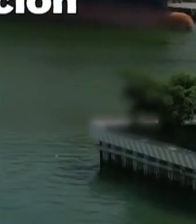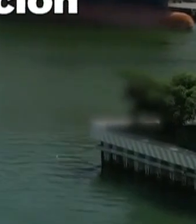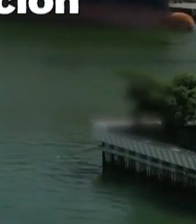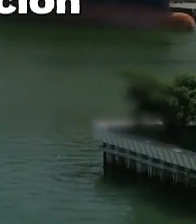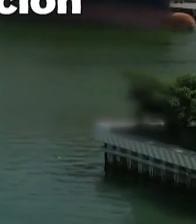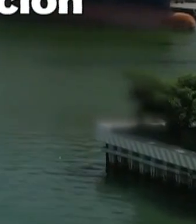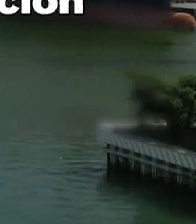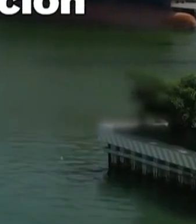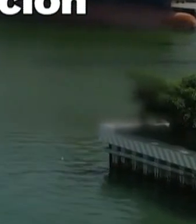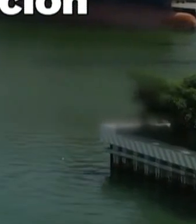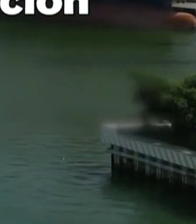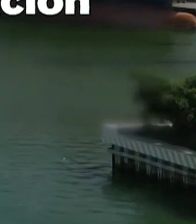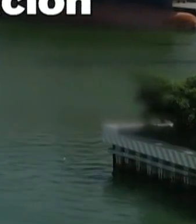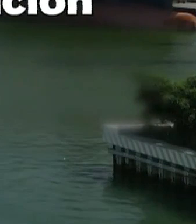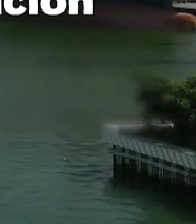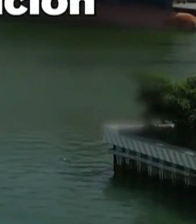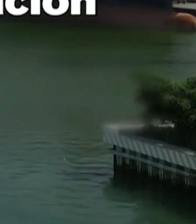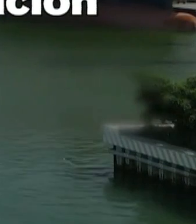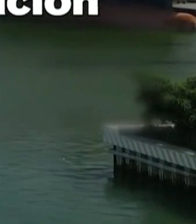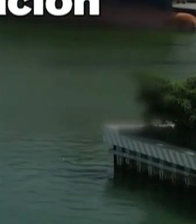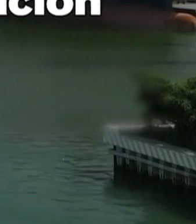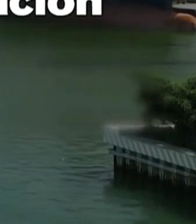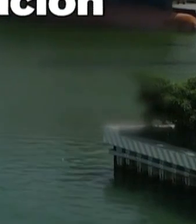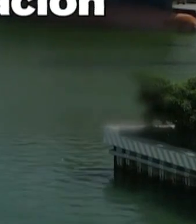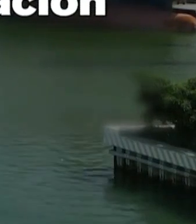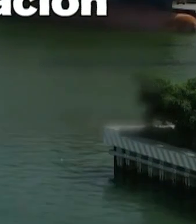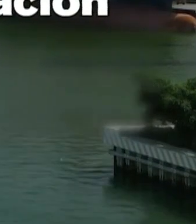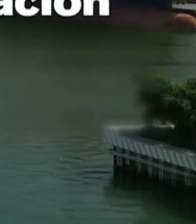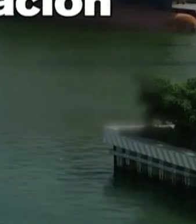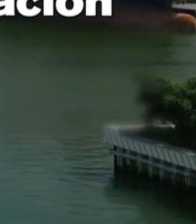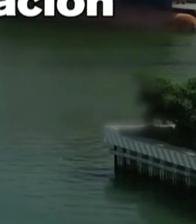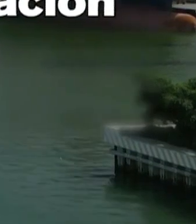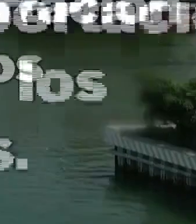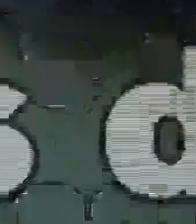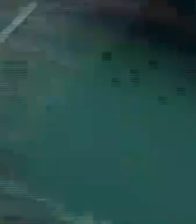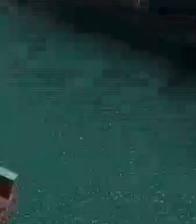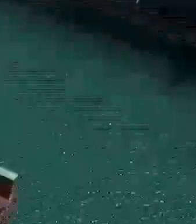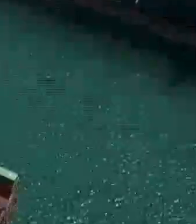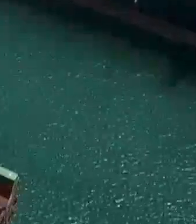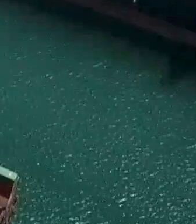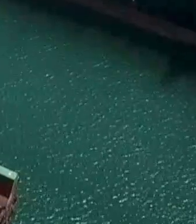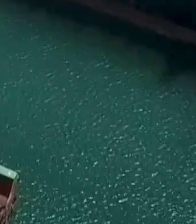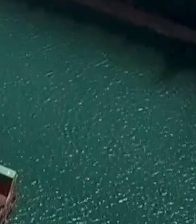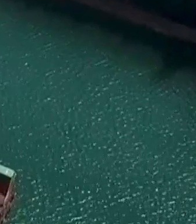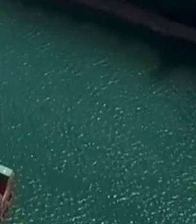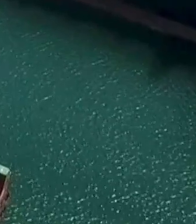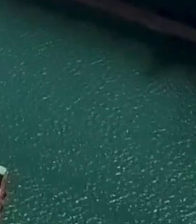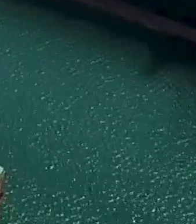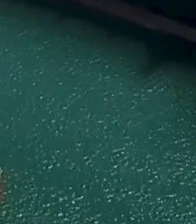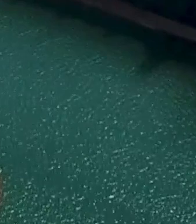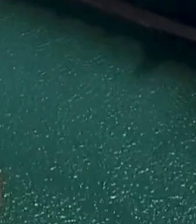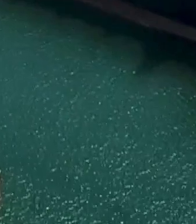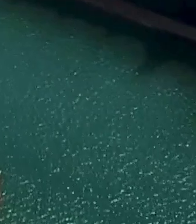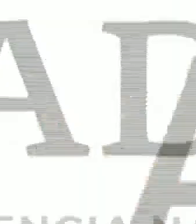de importación y exportación de mercancías de los contribuyentes ante las aduanas. A través del programa de fiscalización